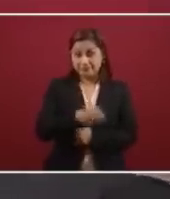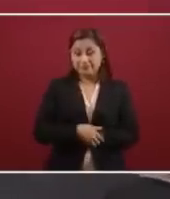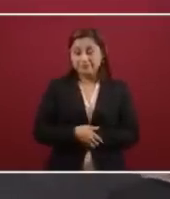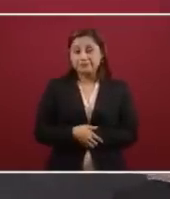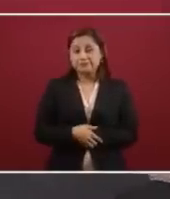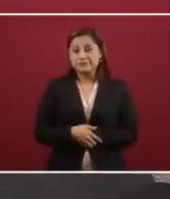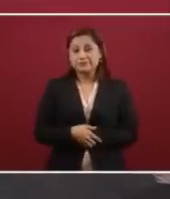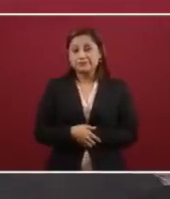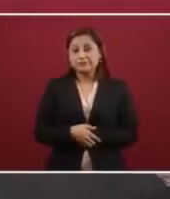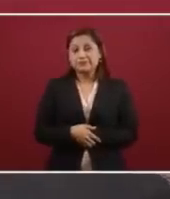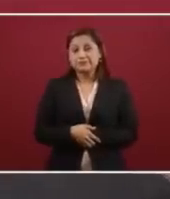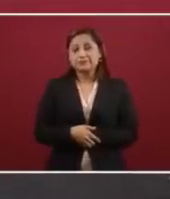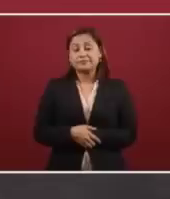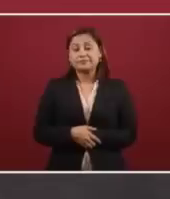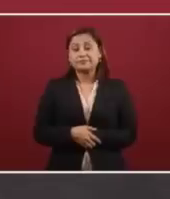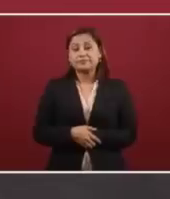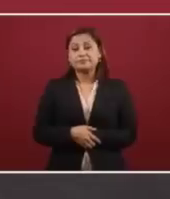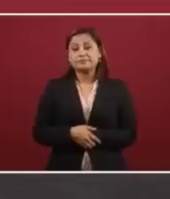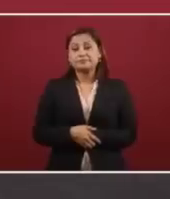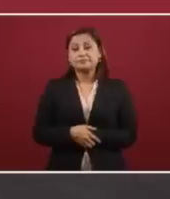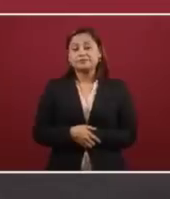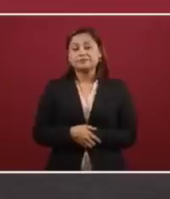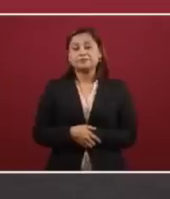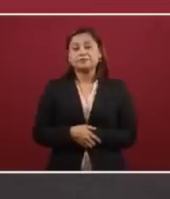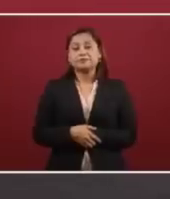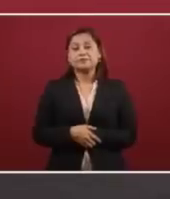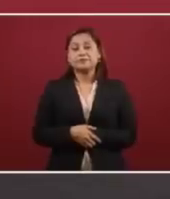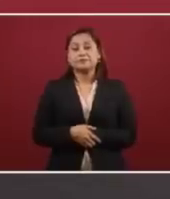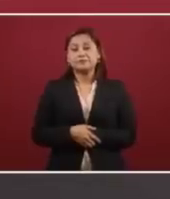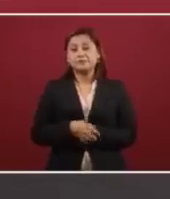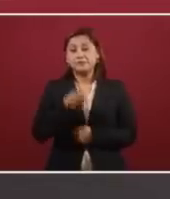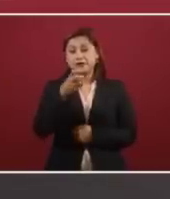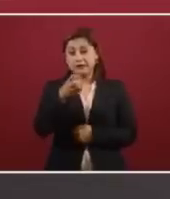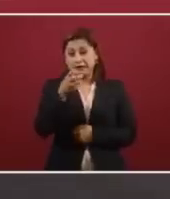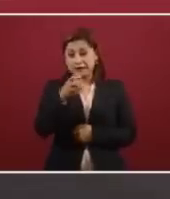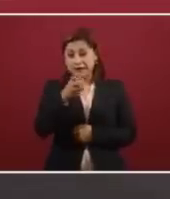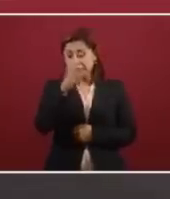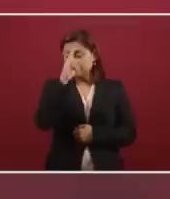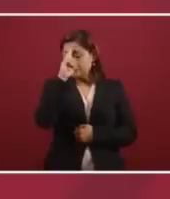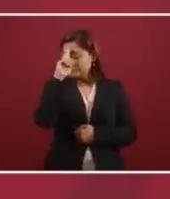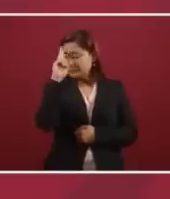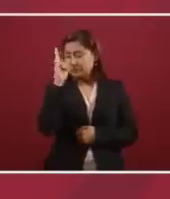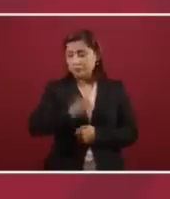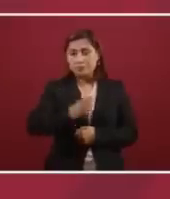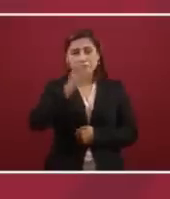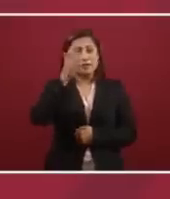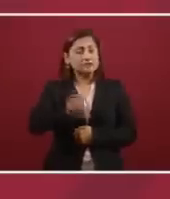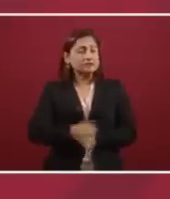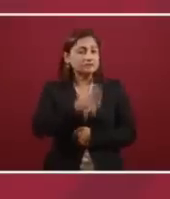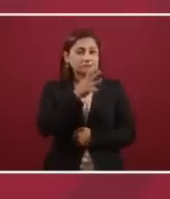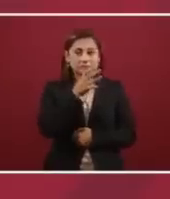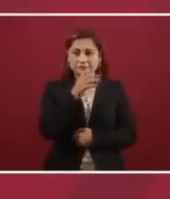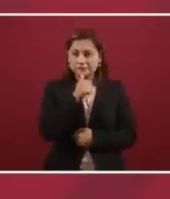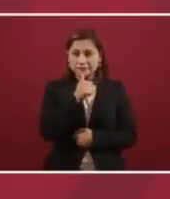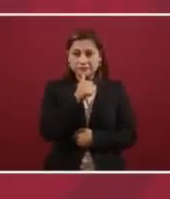está es prohibido no permitido está